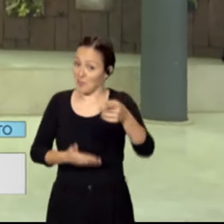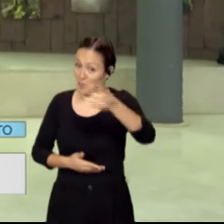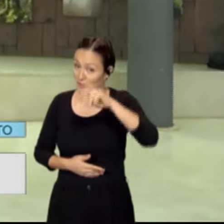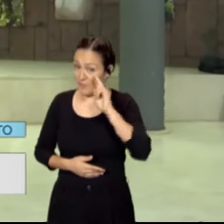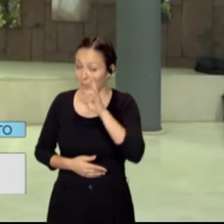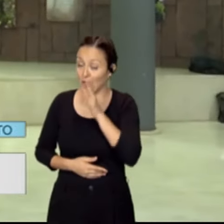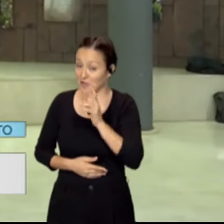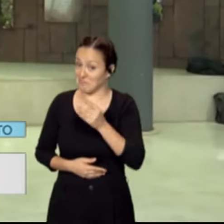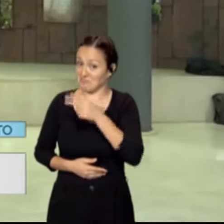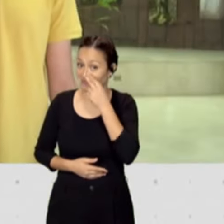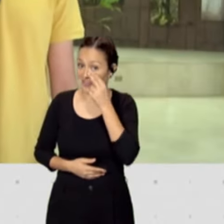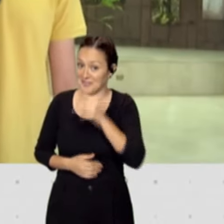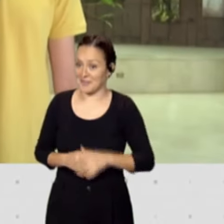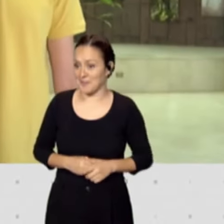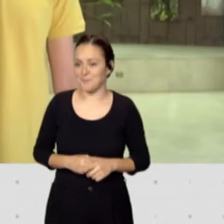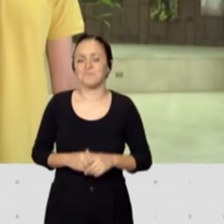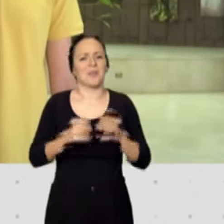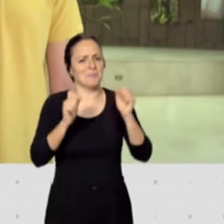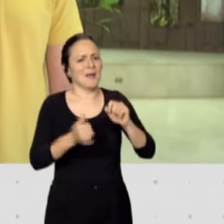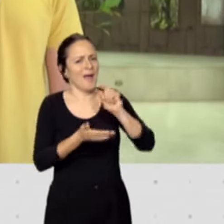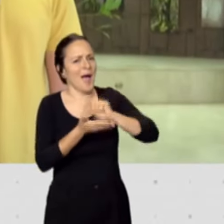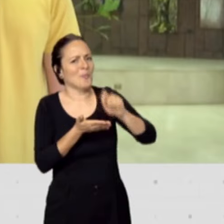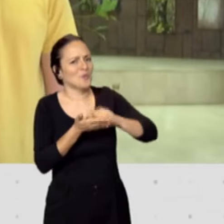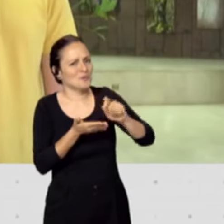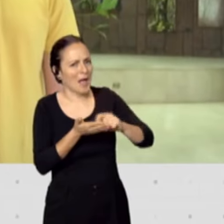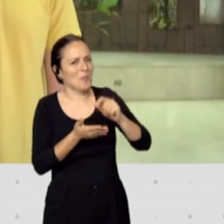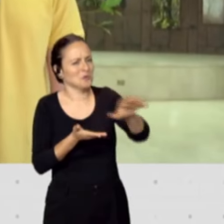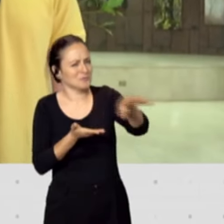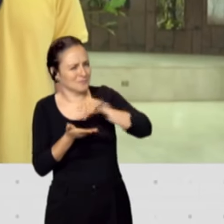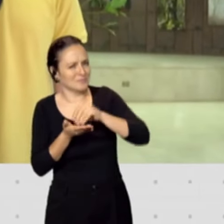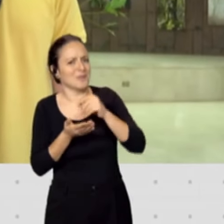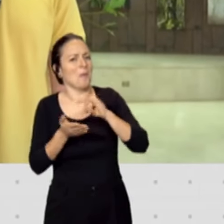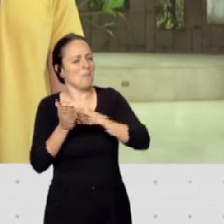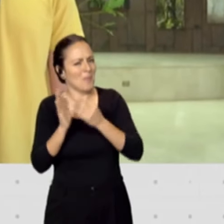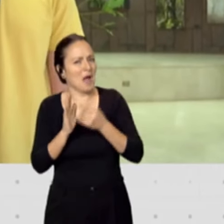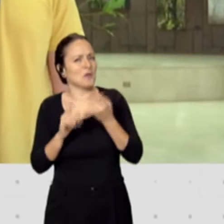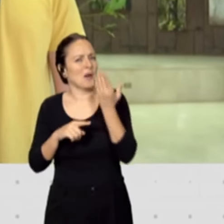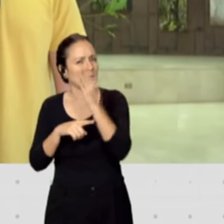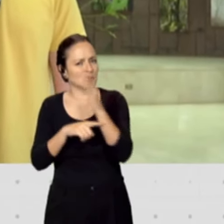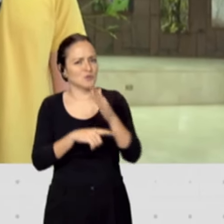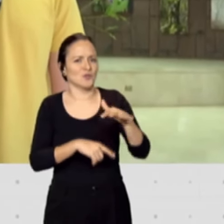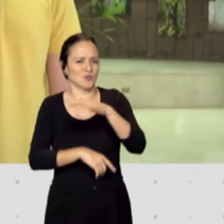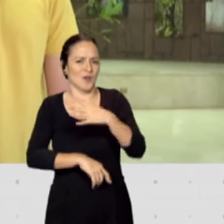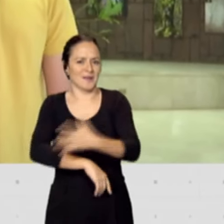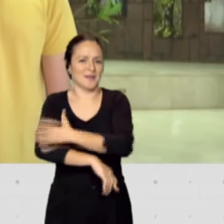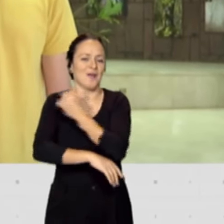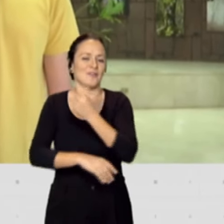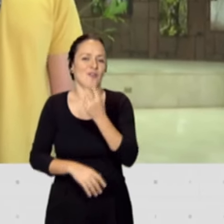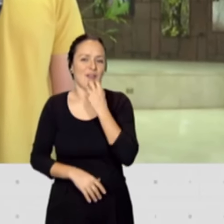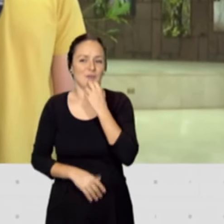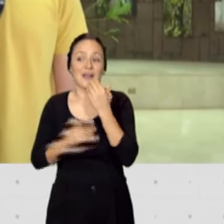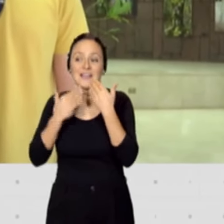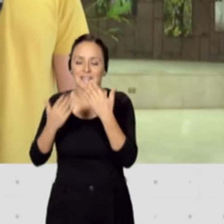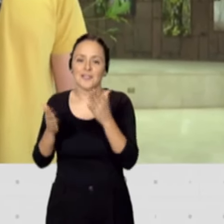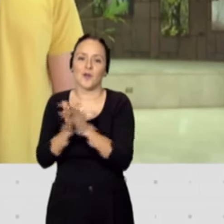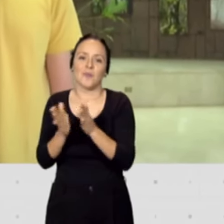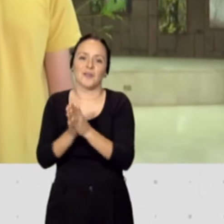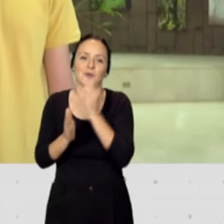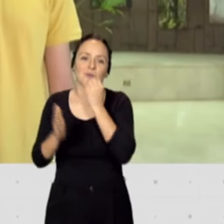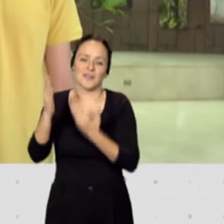pena pues apuntamos tomamos buena nota de ese plan visitar esa exposición en el Cabildo de la comera Gracias Jacobo Buenos